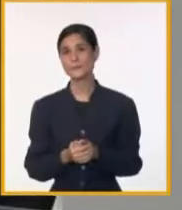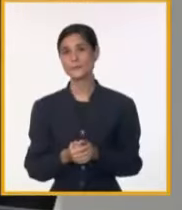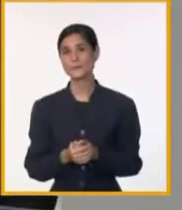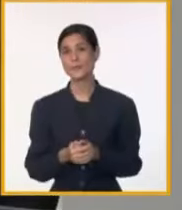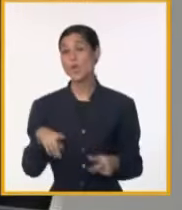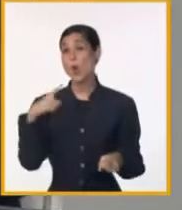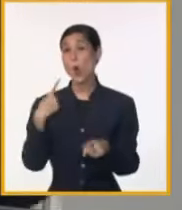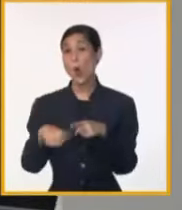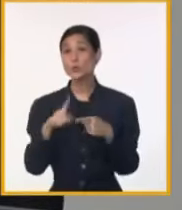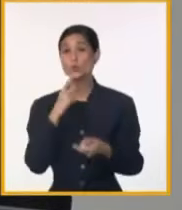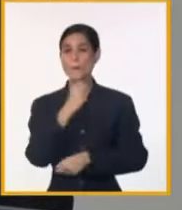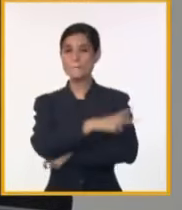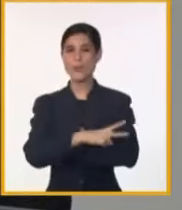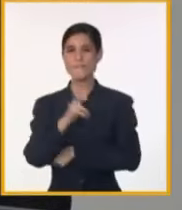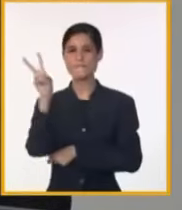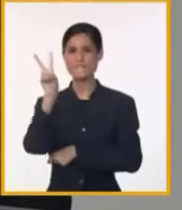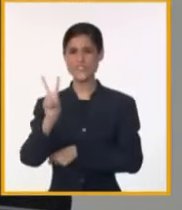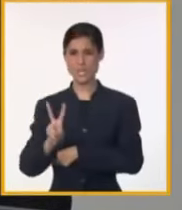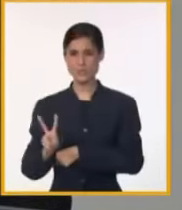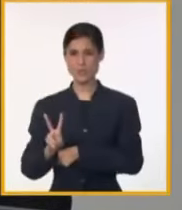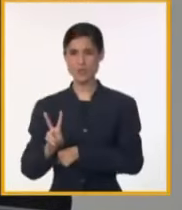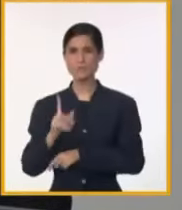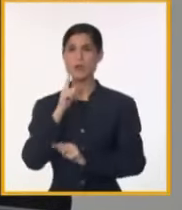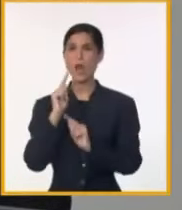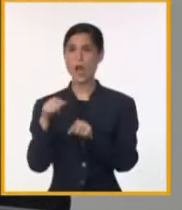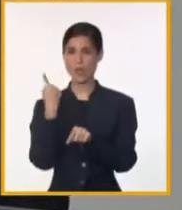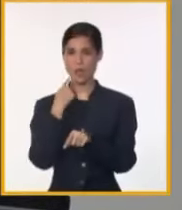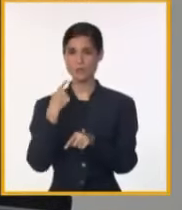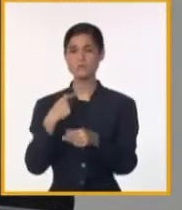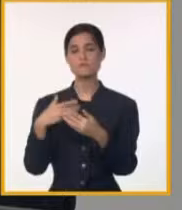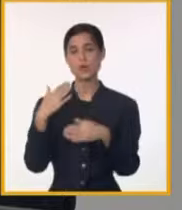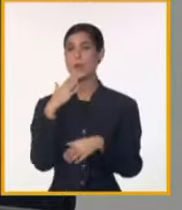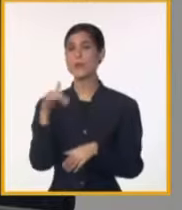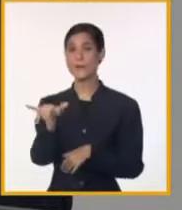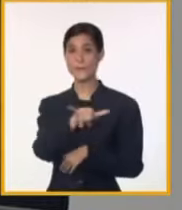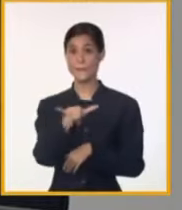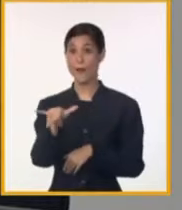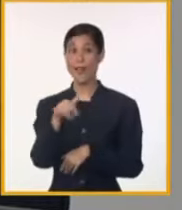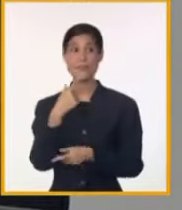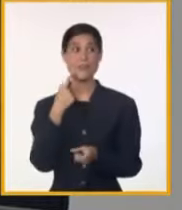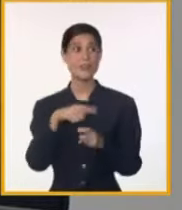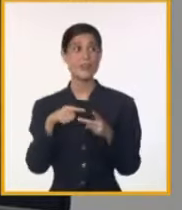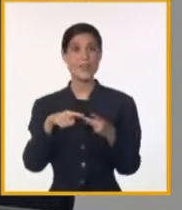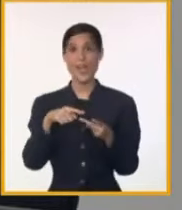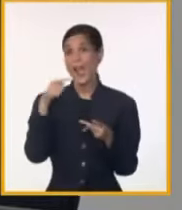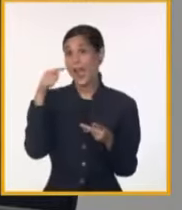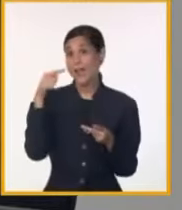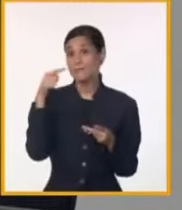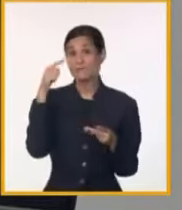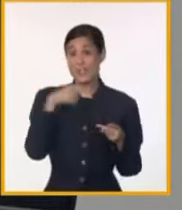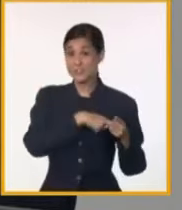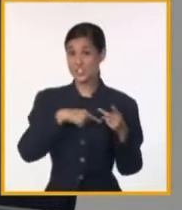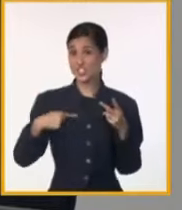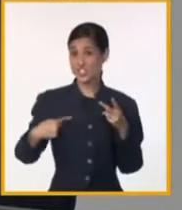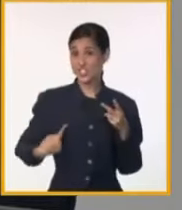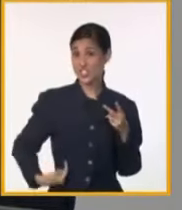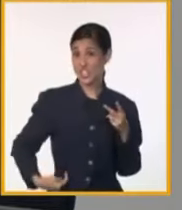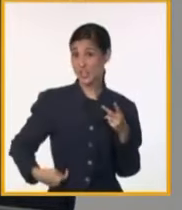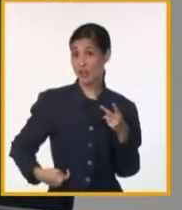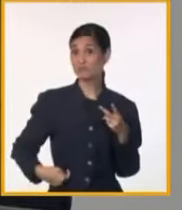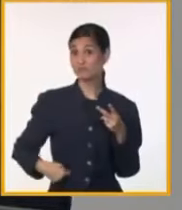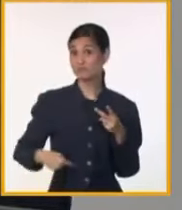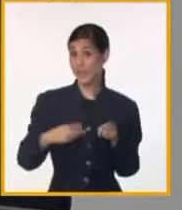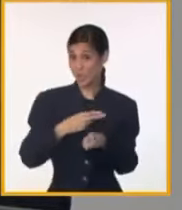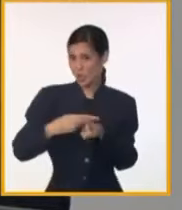millones para poder llegar a conquistar la libertad y en China la revolución china no fue tampoco un